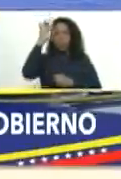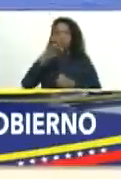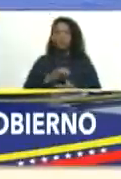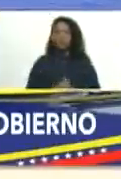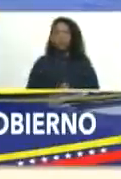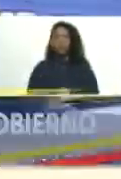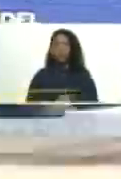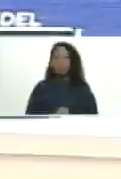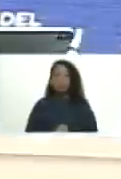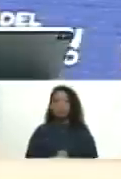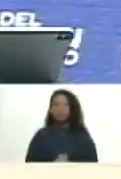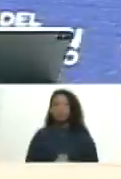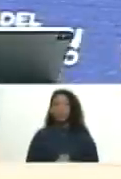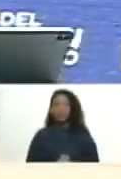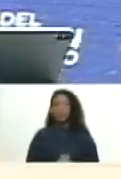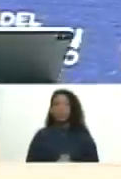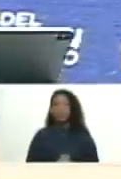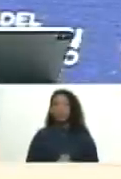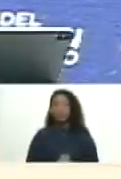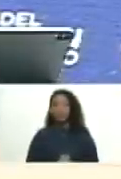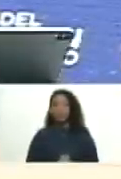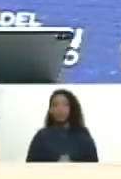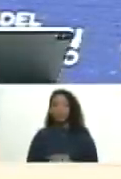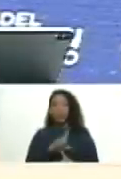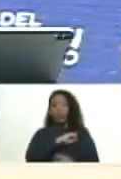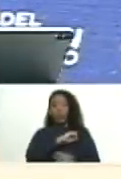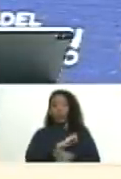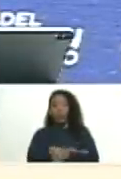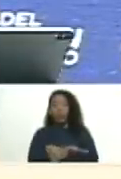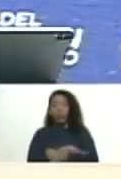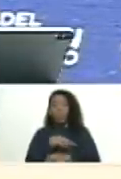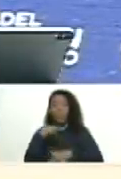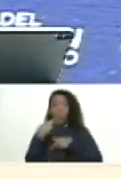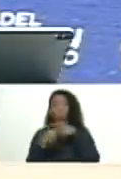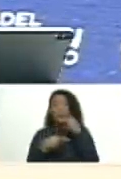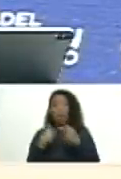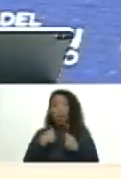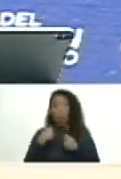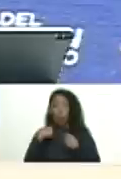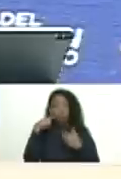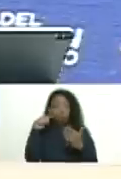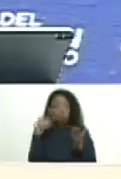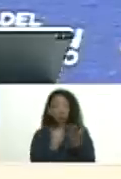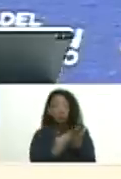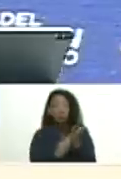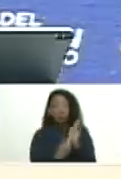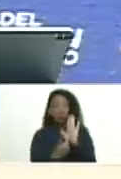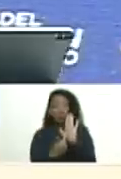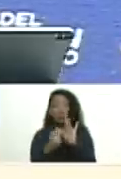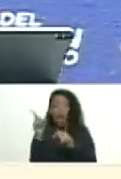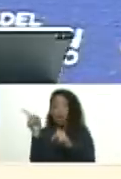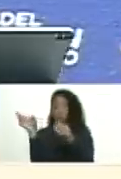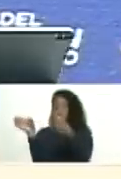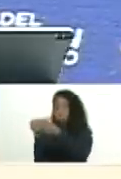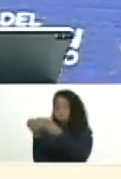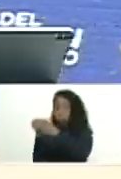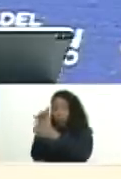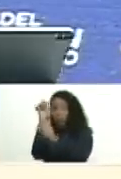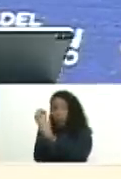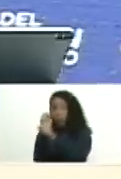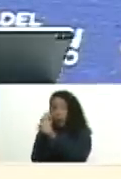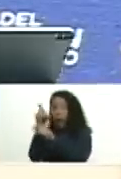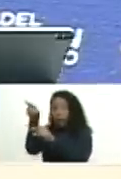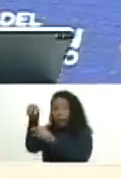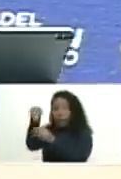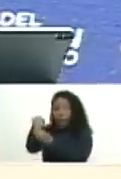la fuerza política que vi yo en esa clase obrera del estado